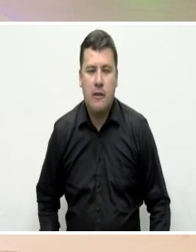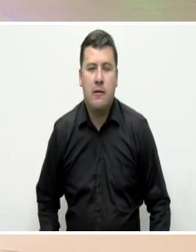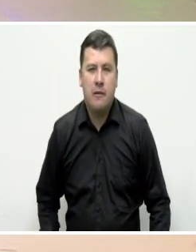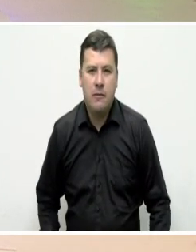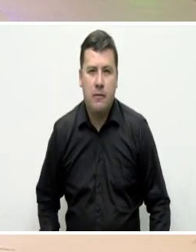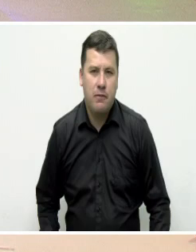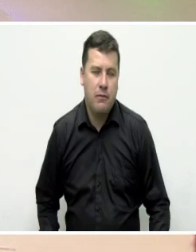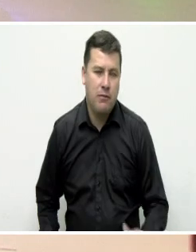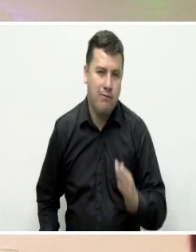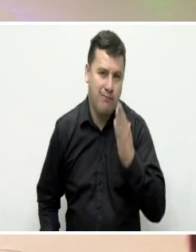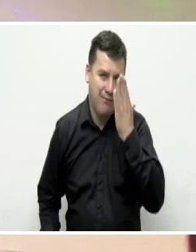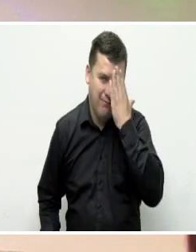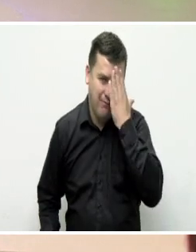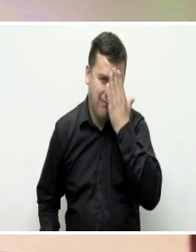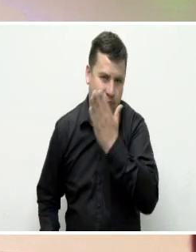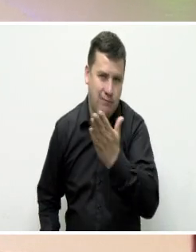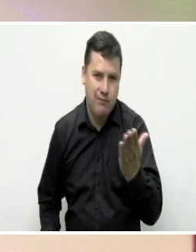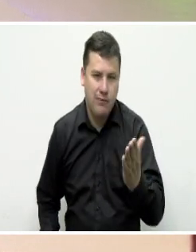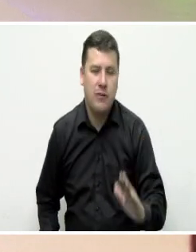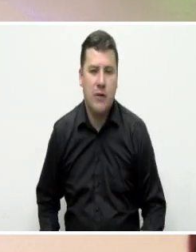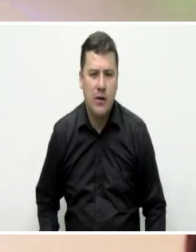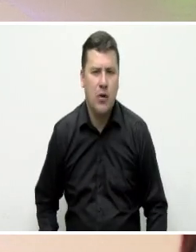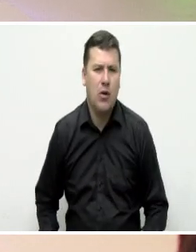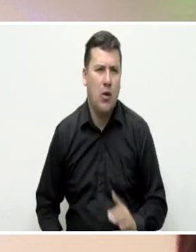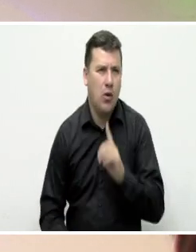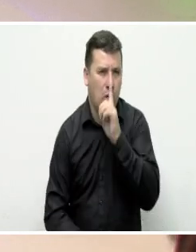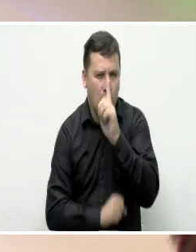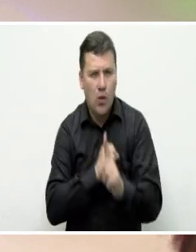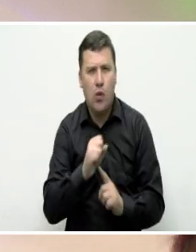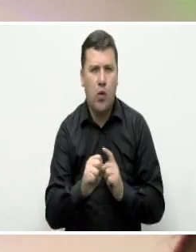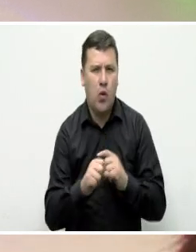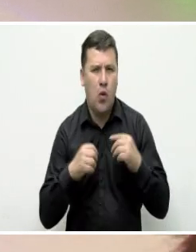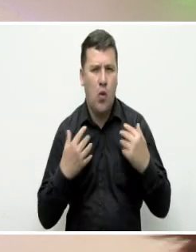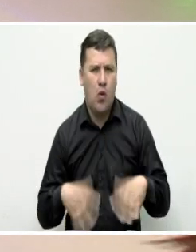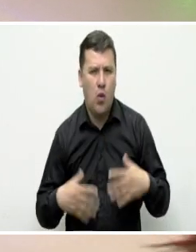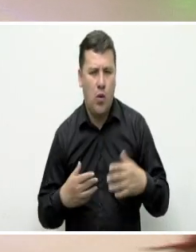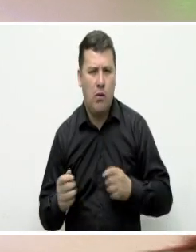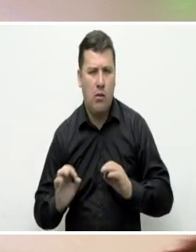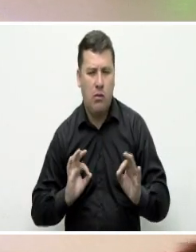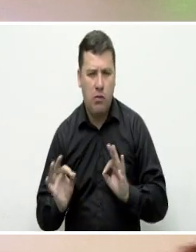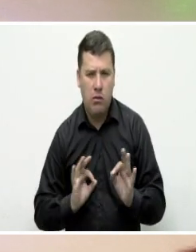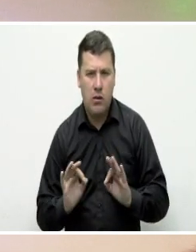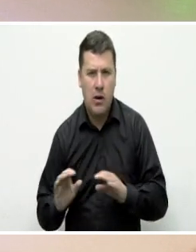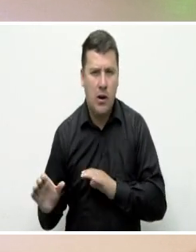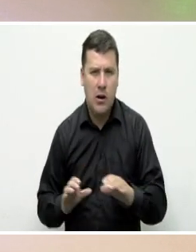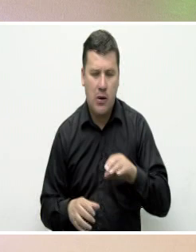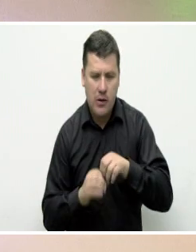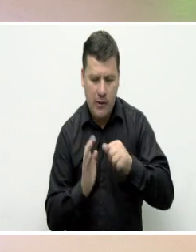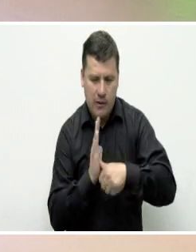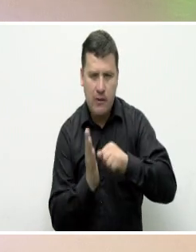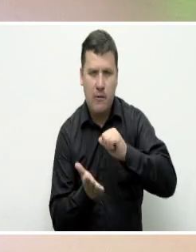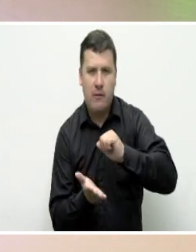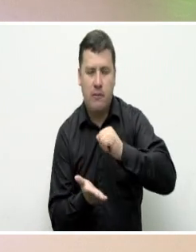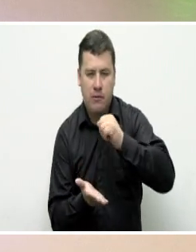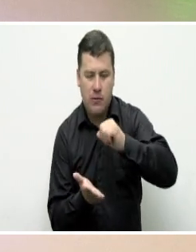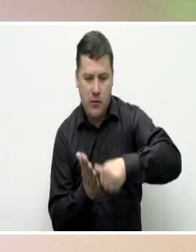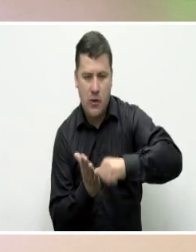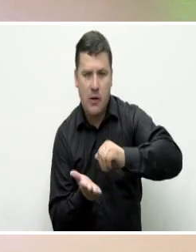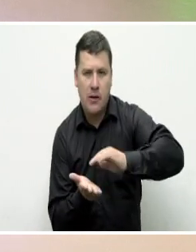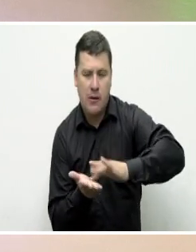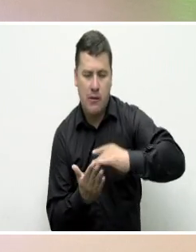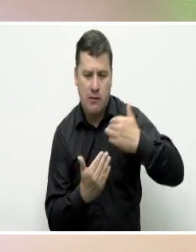Como ustedes han podido darse cuenta, ha sido un año muy intenso en las gestiones y acciones de la Registraduría Nacional de Estado